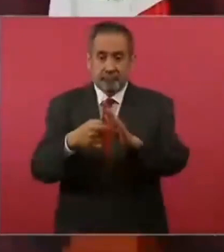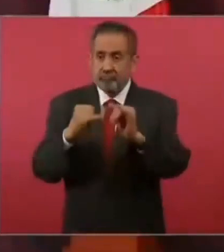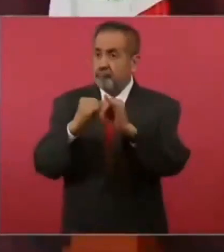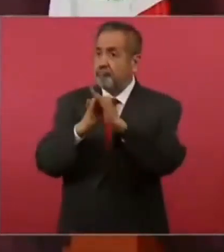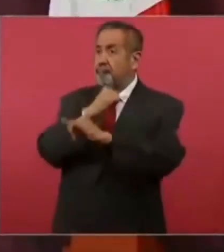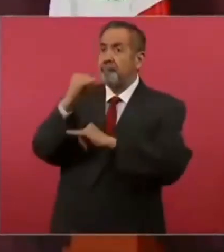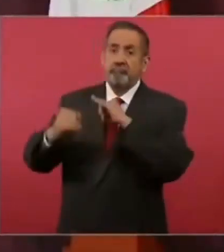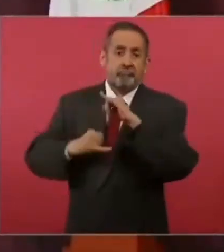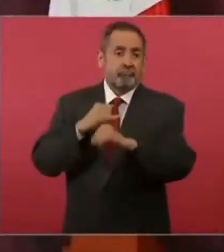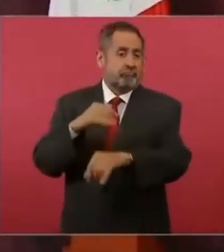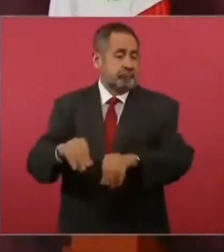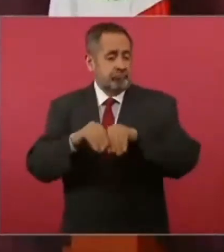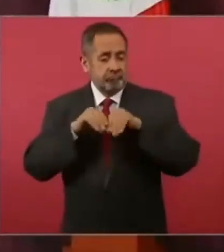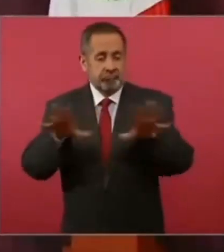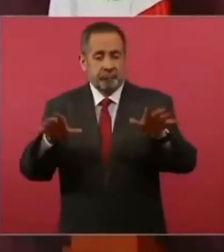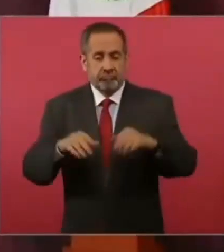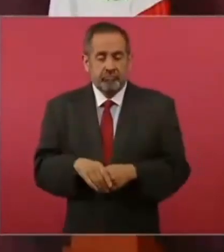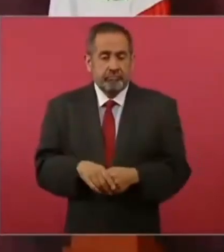internacional,